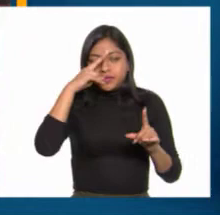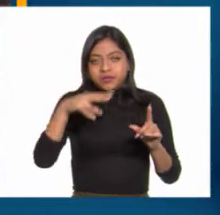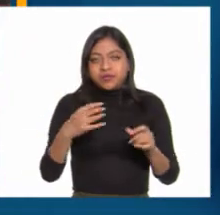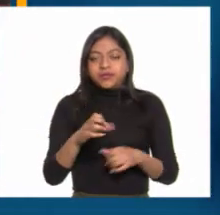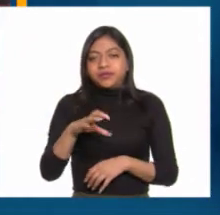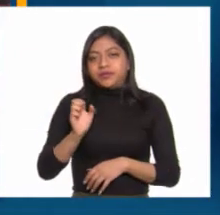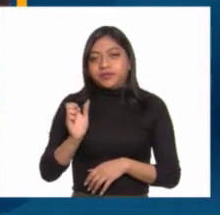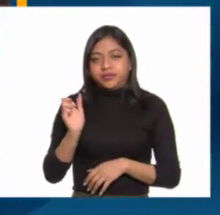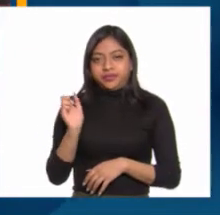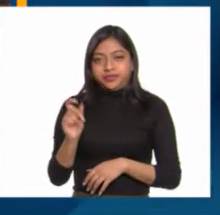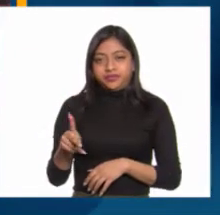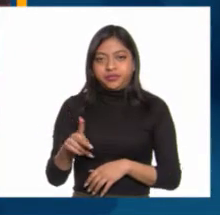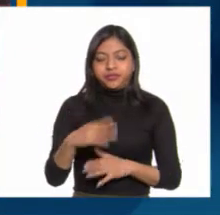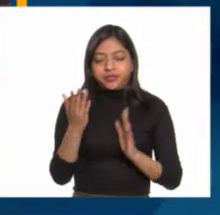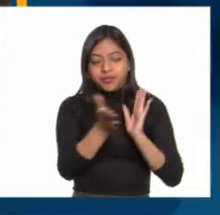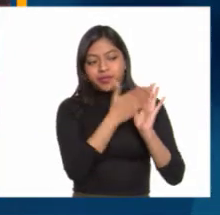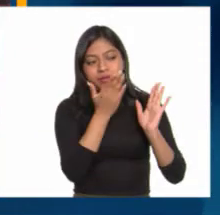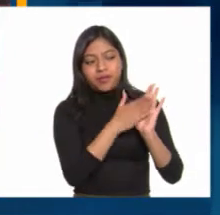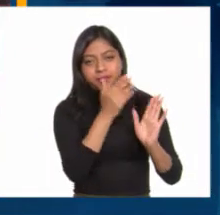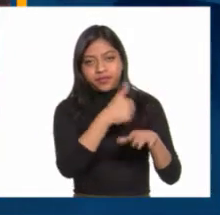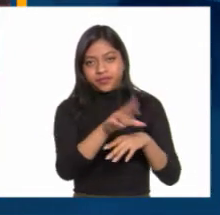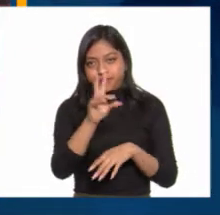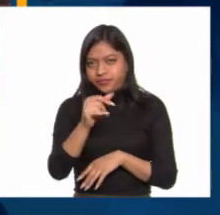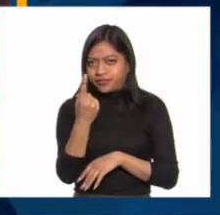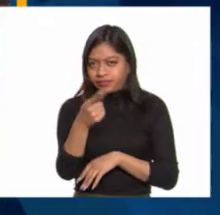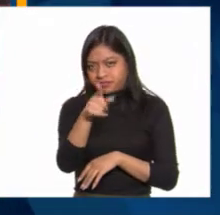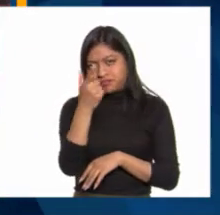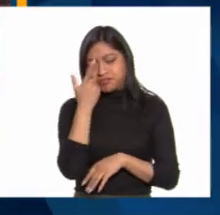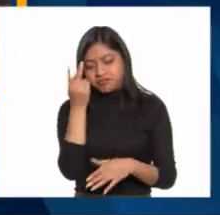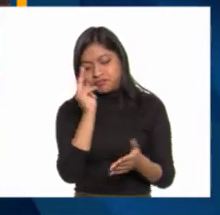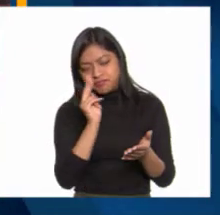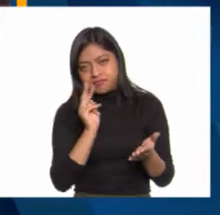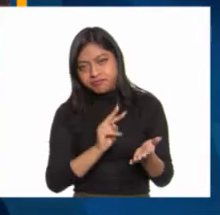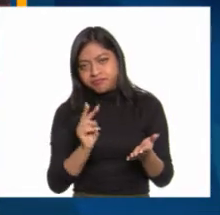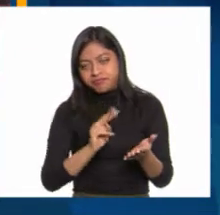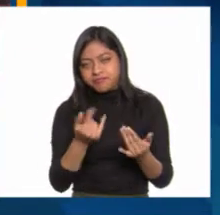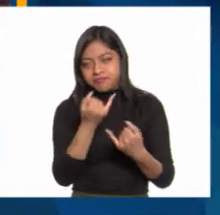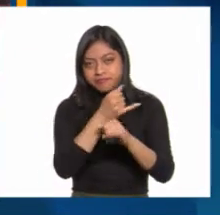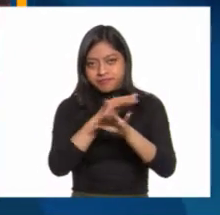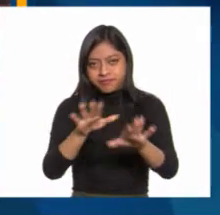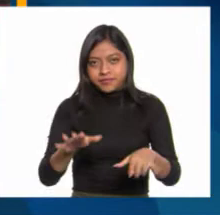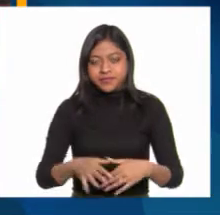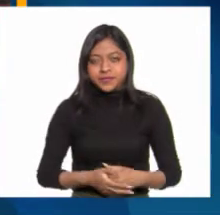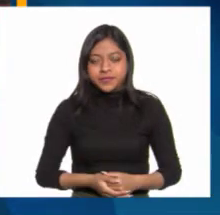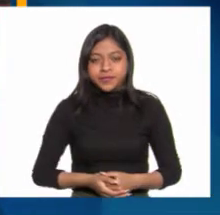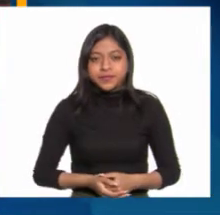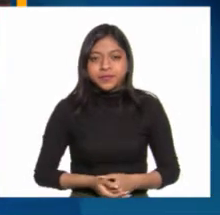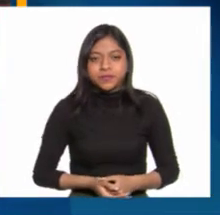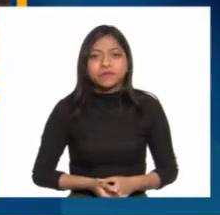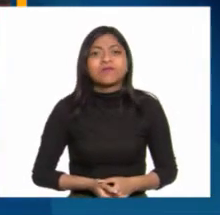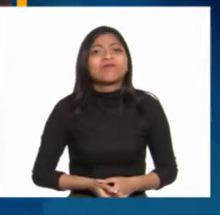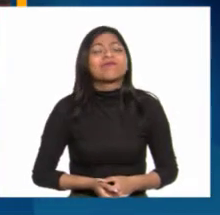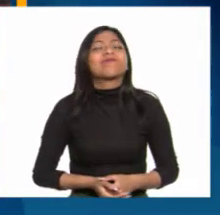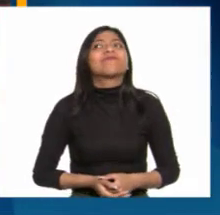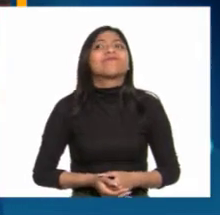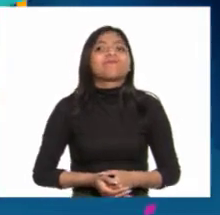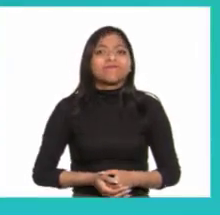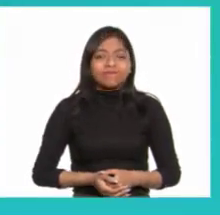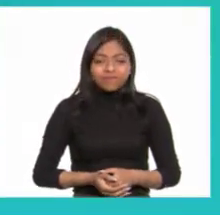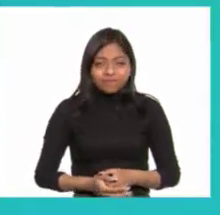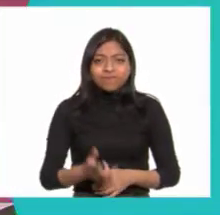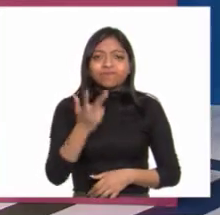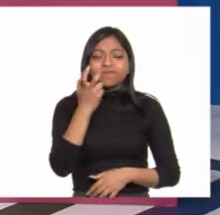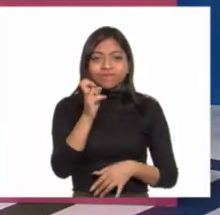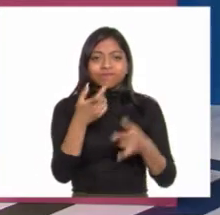Secretaría de Educación Pública, página 81, por si quieren ustedes consultar esta información. Eso que nos cuenta es